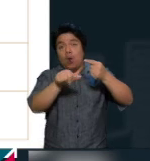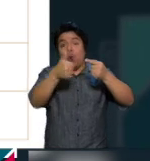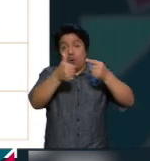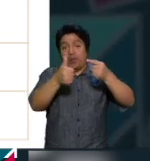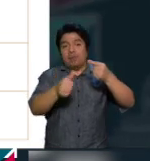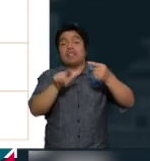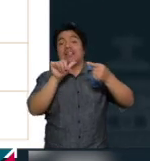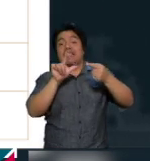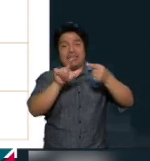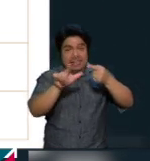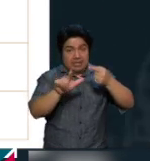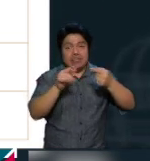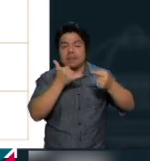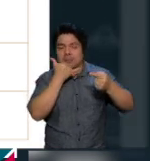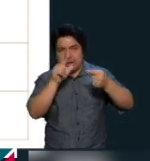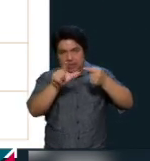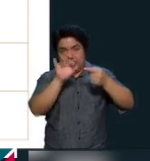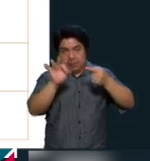17%,